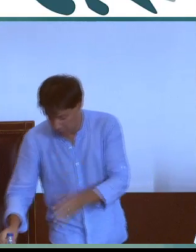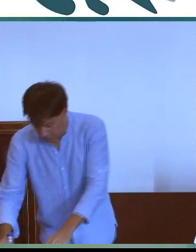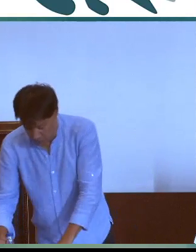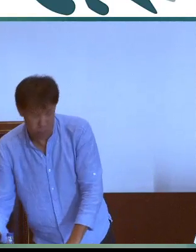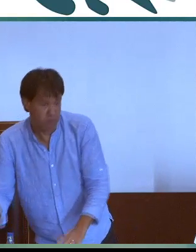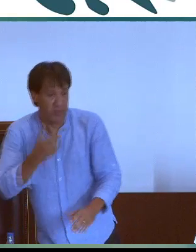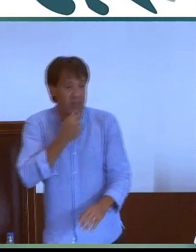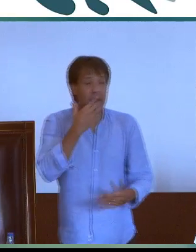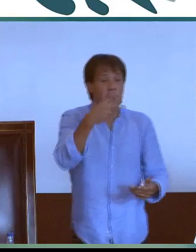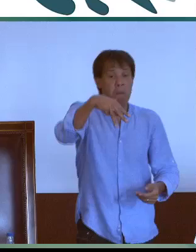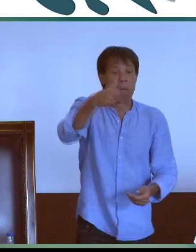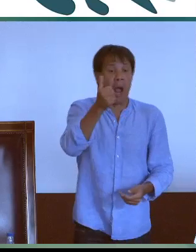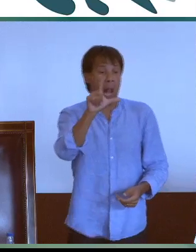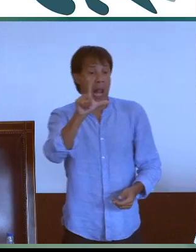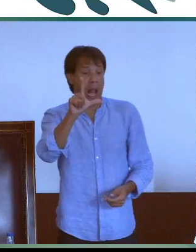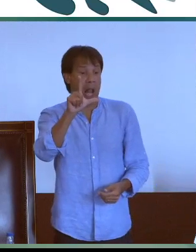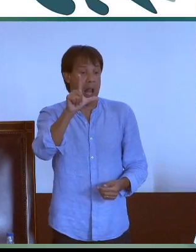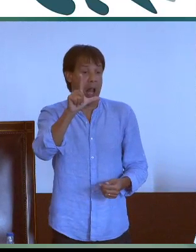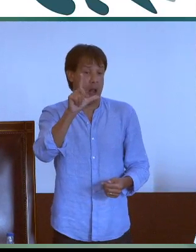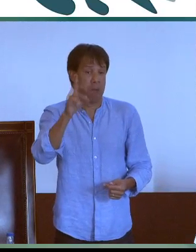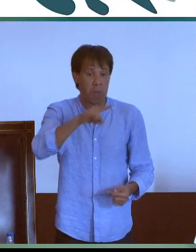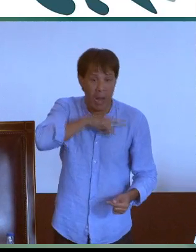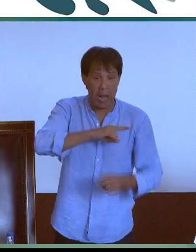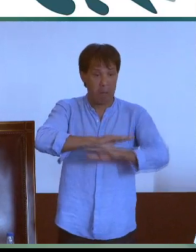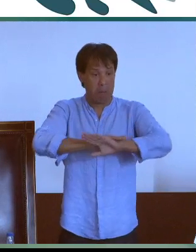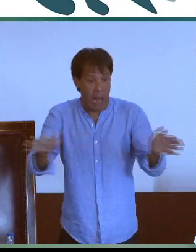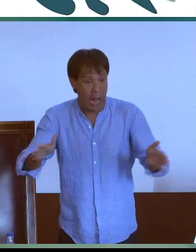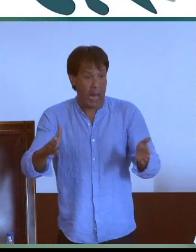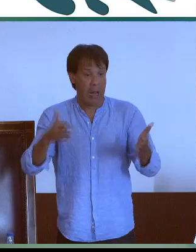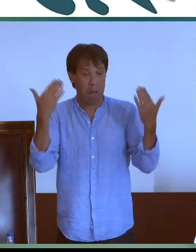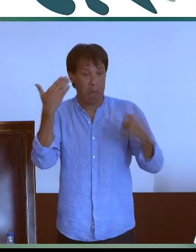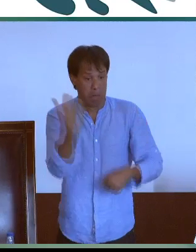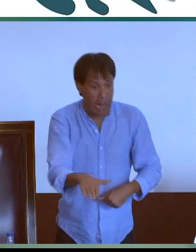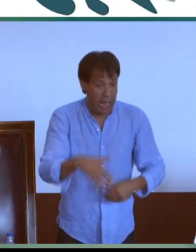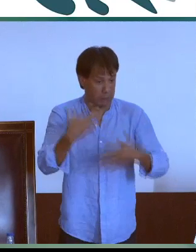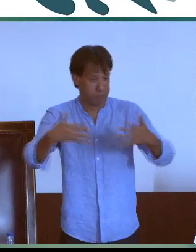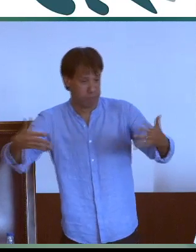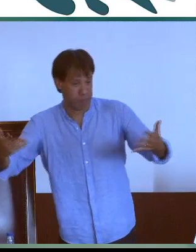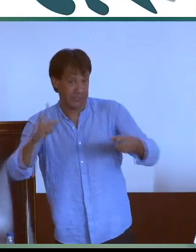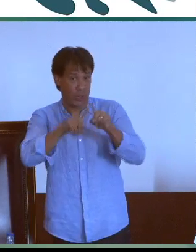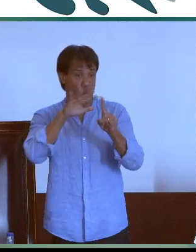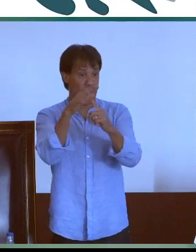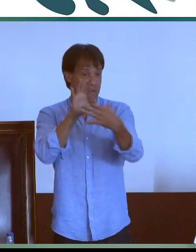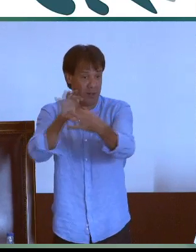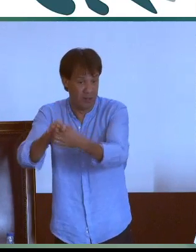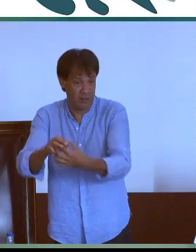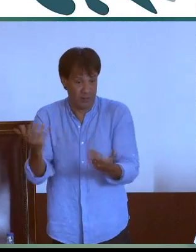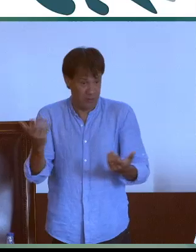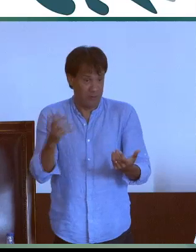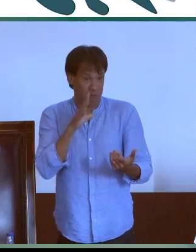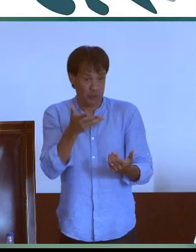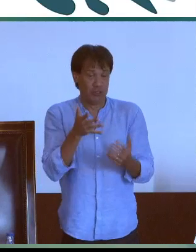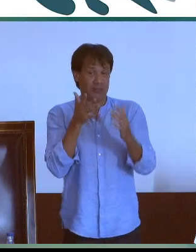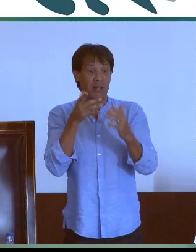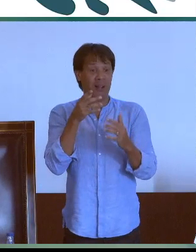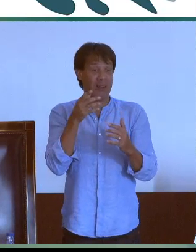de signos lo que pasa es que hay muchas acepciones. Por ejemplo, mal. Mal. Existen todos estos signos que son